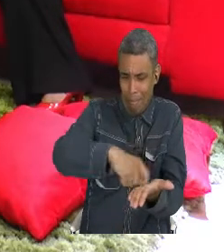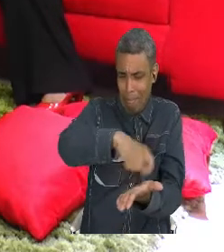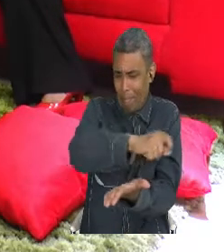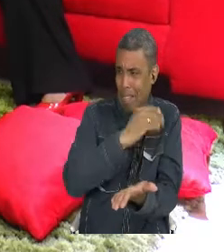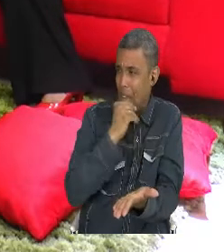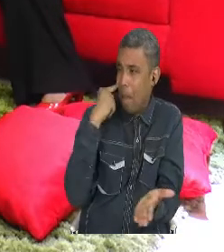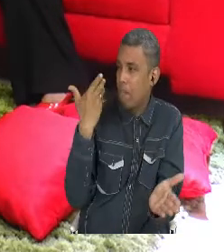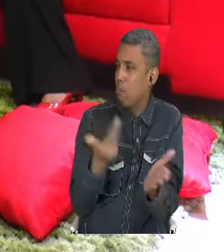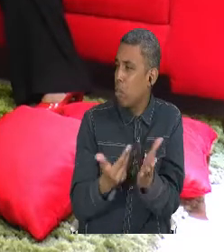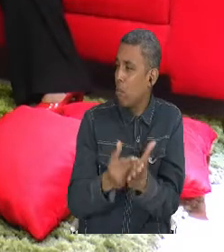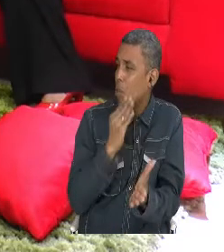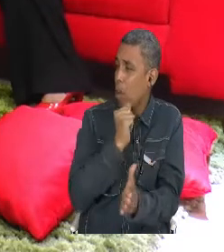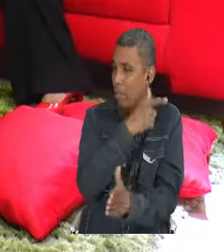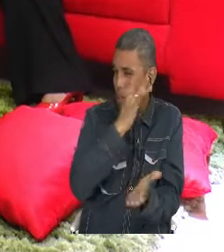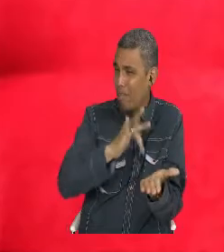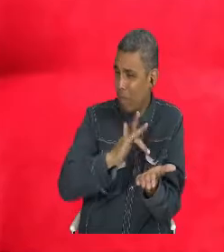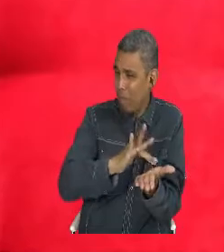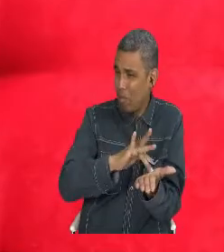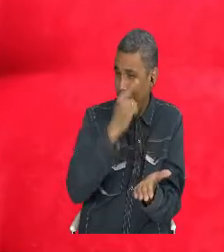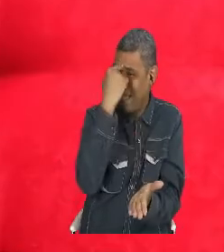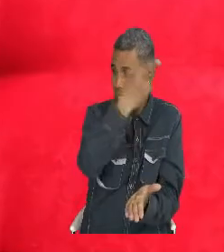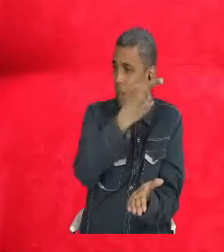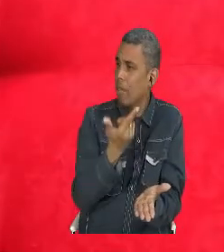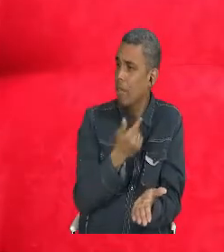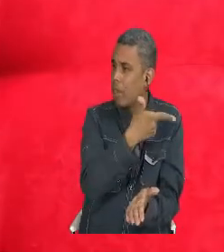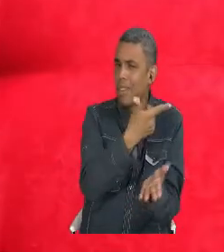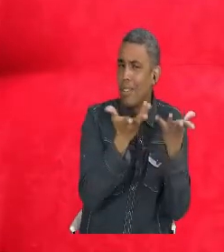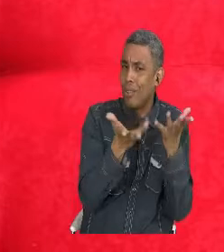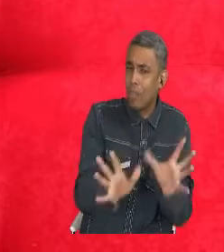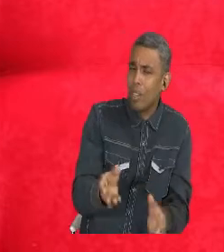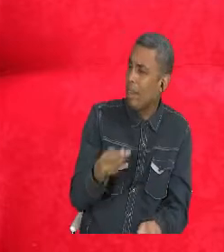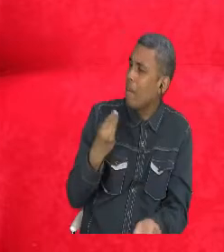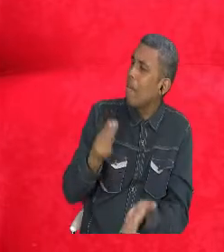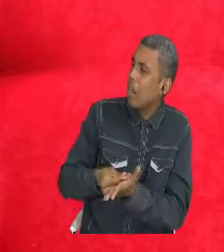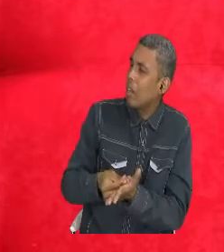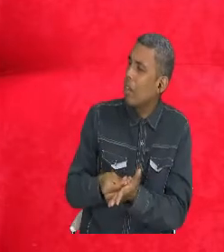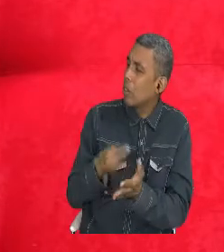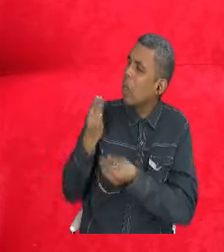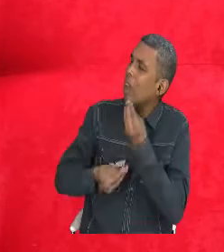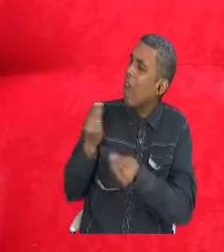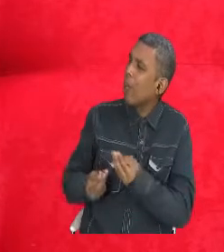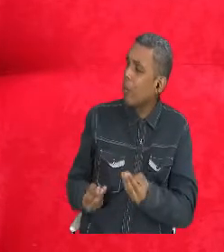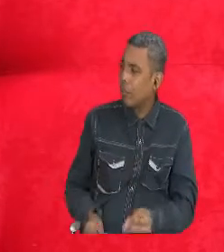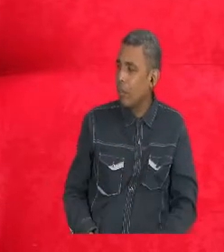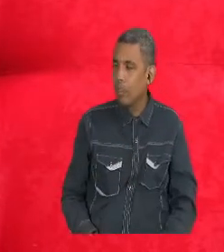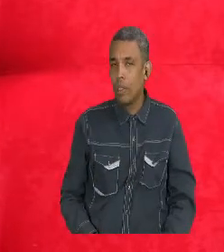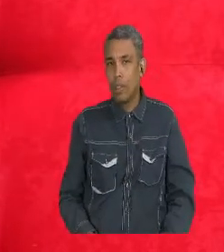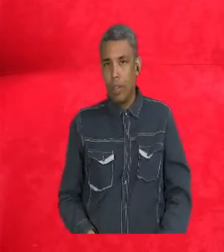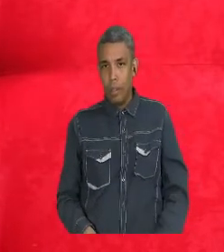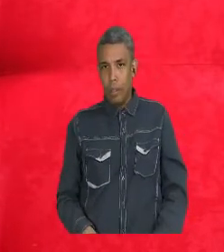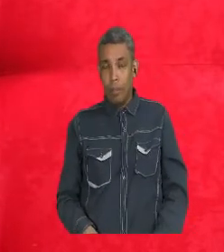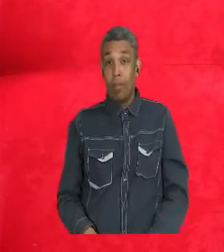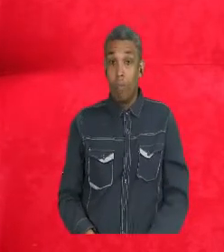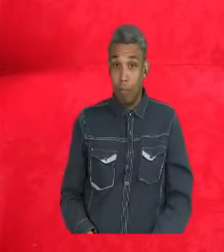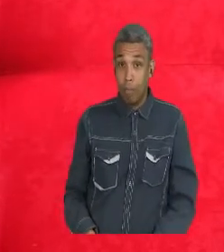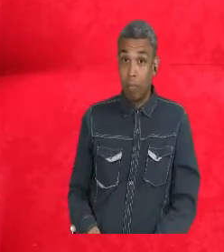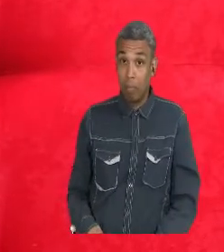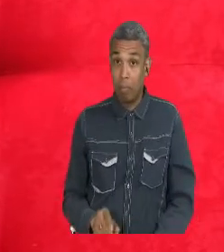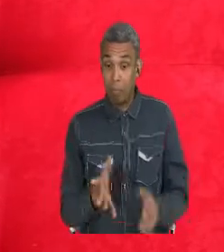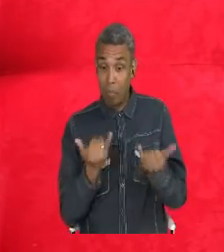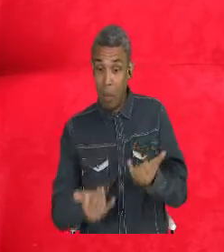caso y otros similares que se puedan presentar, hay una figura jurídica nueva que se denomina